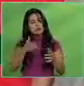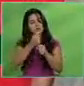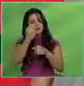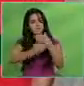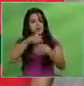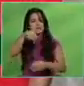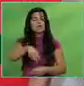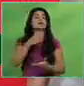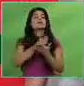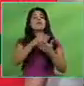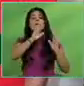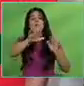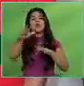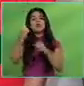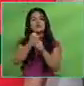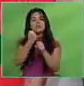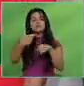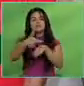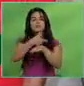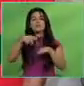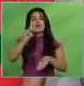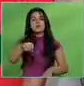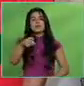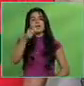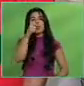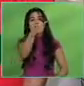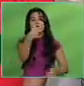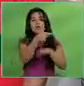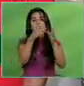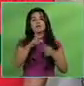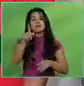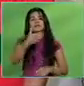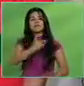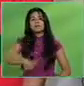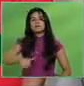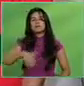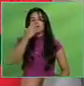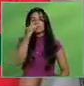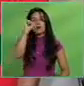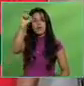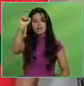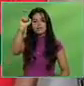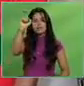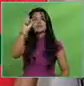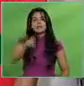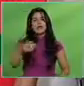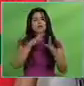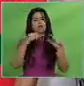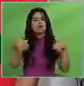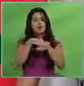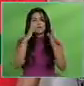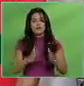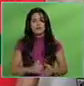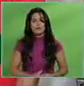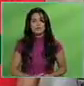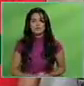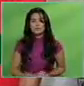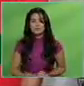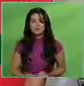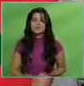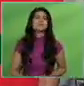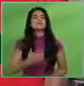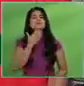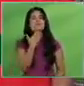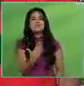supuesto, apoyando toda la gestión del gobierno, el ciudadano gobernador y de nuestro presidente Nicolás Maduro y a todos sus ministros. Bueno,